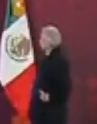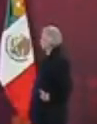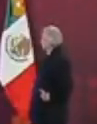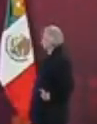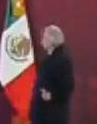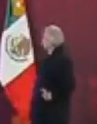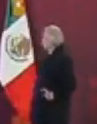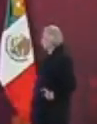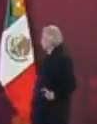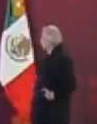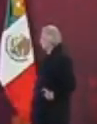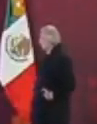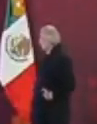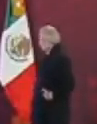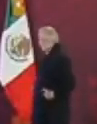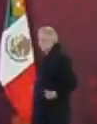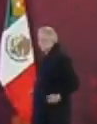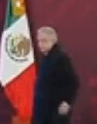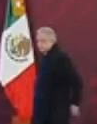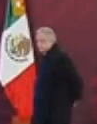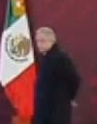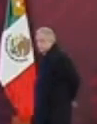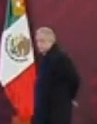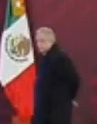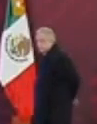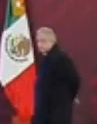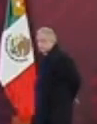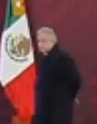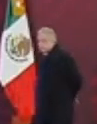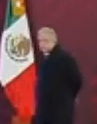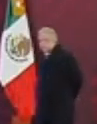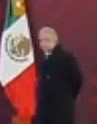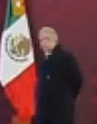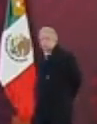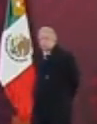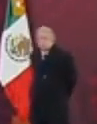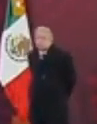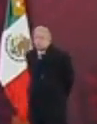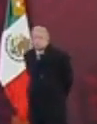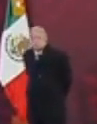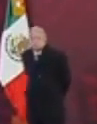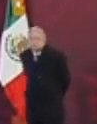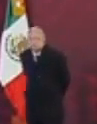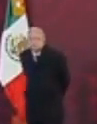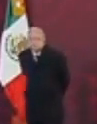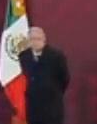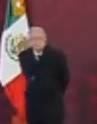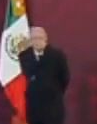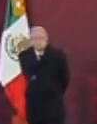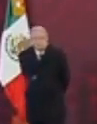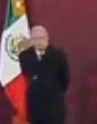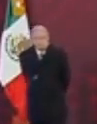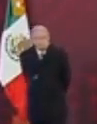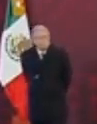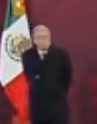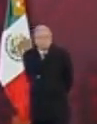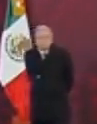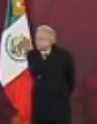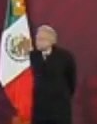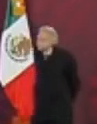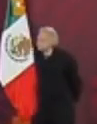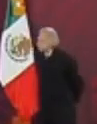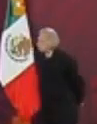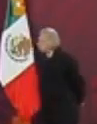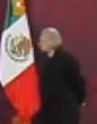El día de hoy vamos a informar sobre la dispersión de pagos de la pensión de adulto mayor. Adelante,